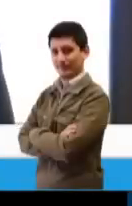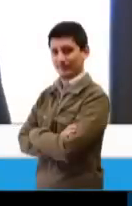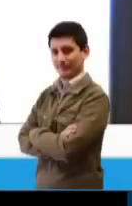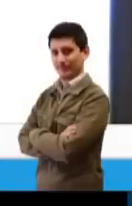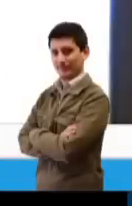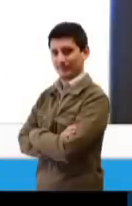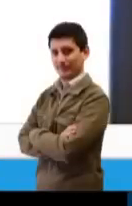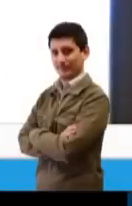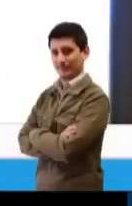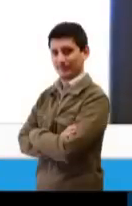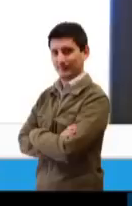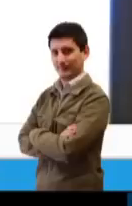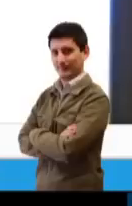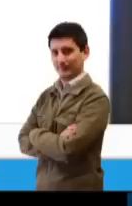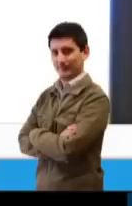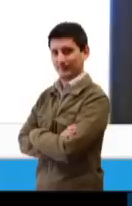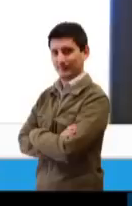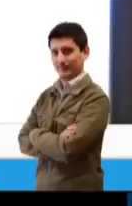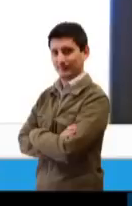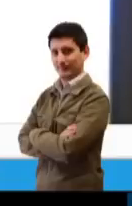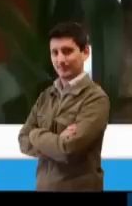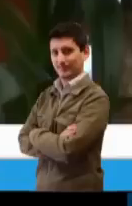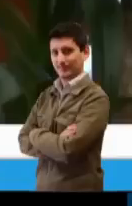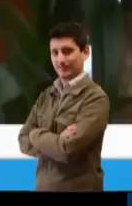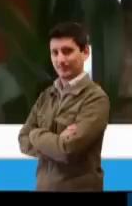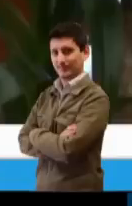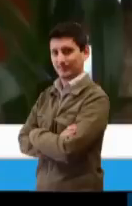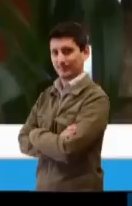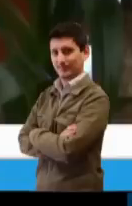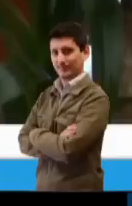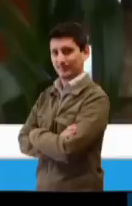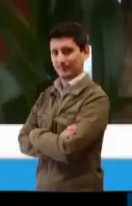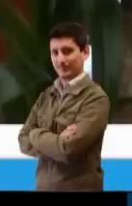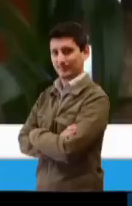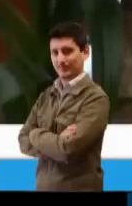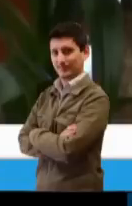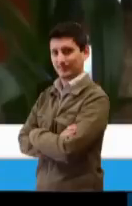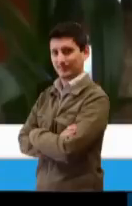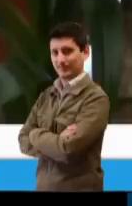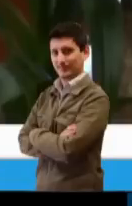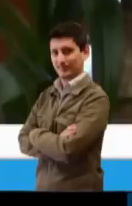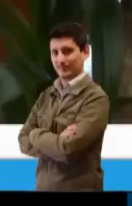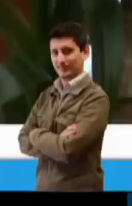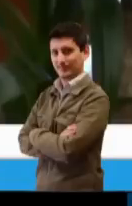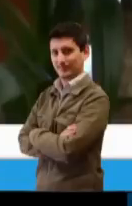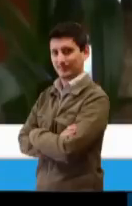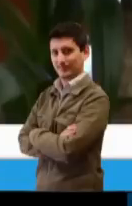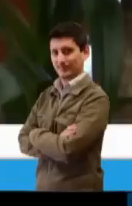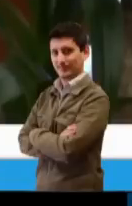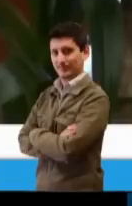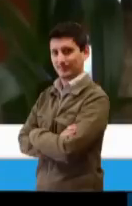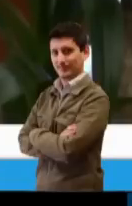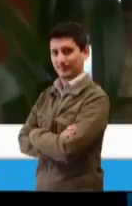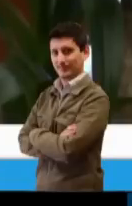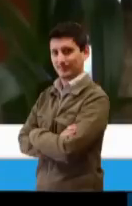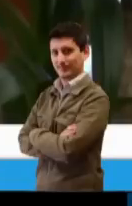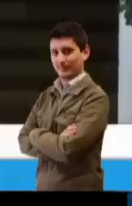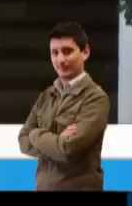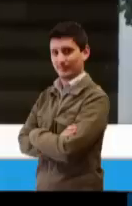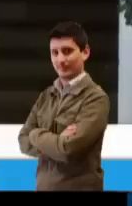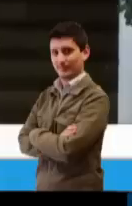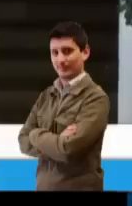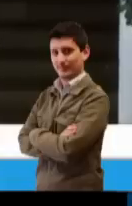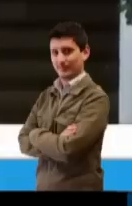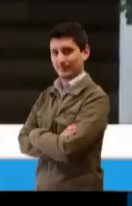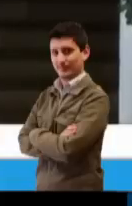integra Patricia Hidalgo, emitió un comunicado en el que reconoce la trayectoria de la exconcejala de Ñuñoa, pero apuntan que su comportamiento